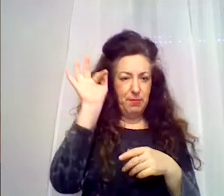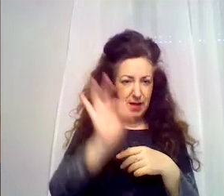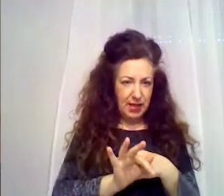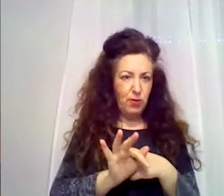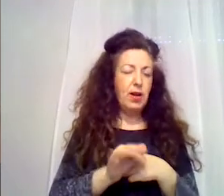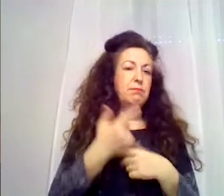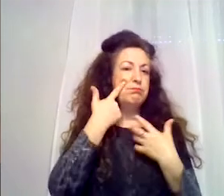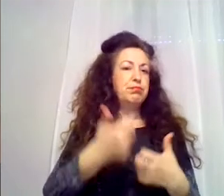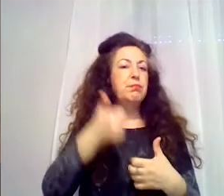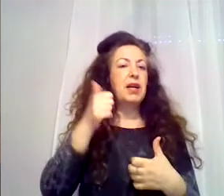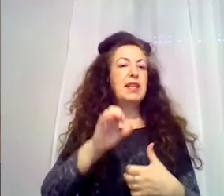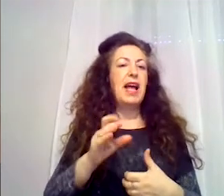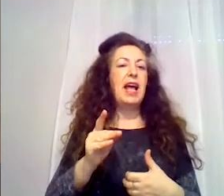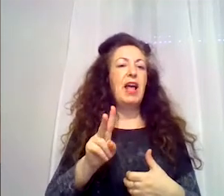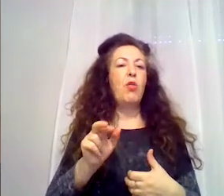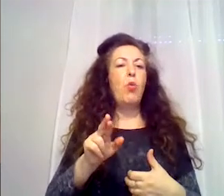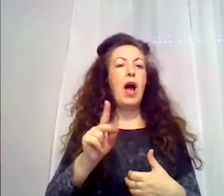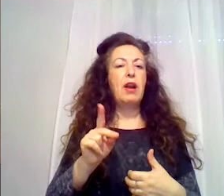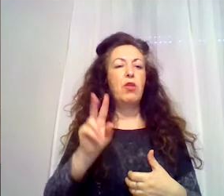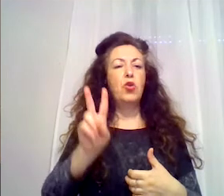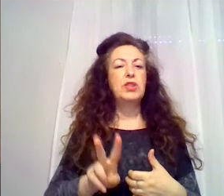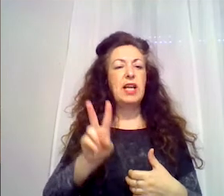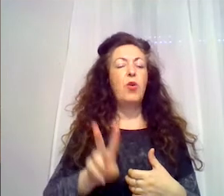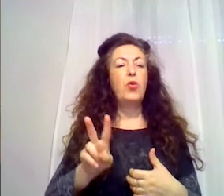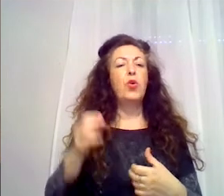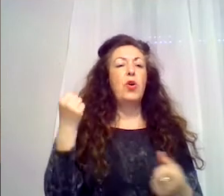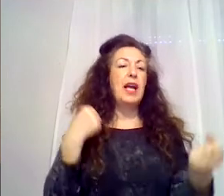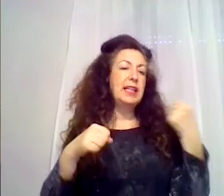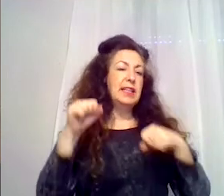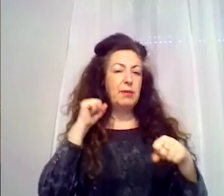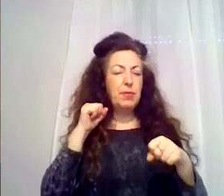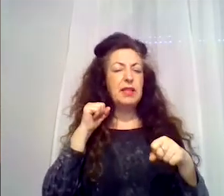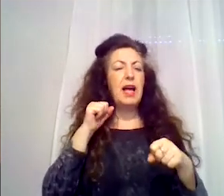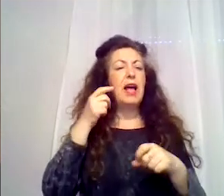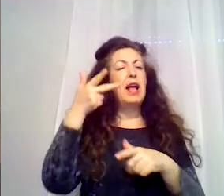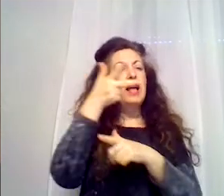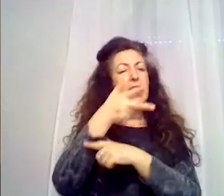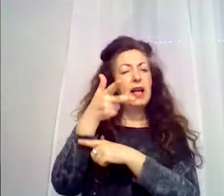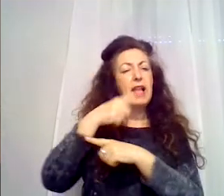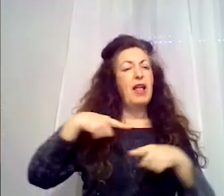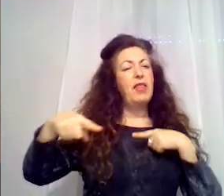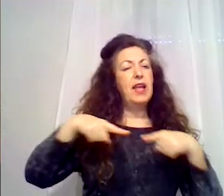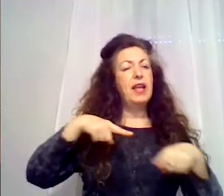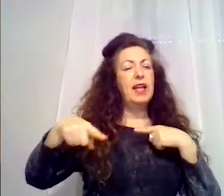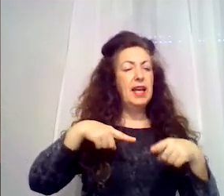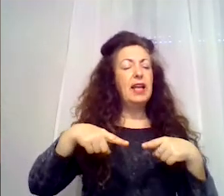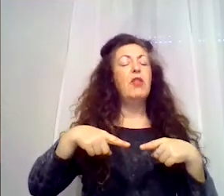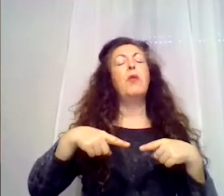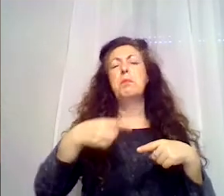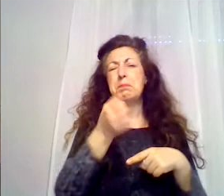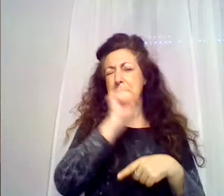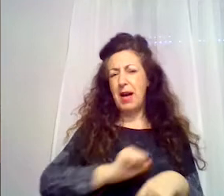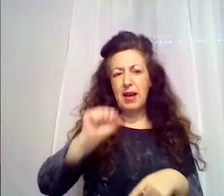¿verdad?, que en fin está inmerso en la obra, y sobre todo, ¿verdad?, en este Eduardo II, fantásticamente